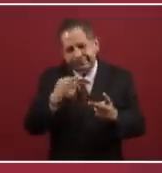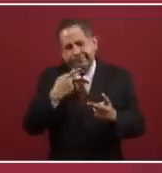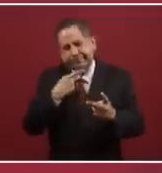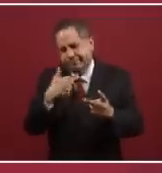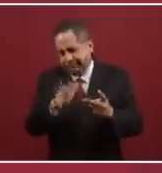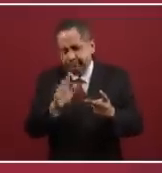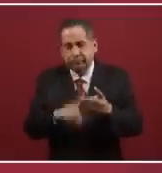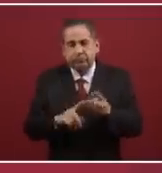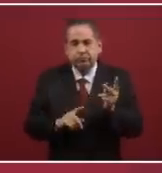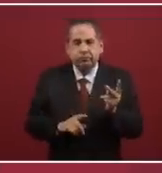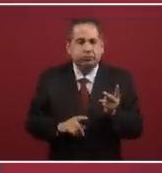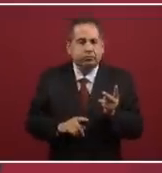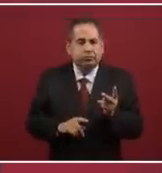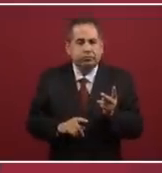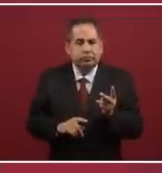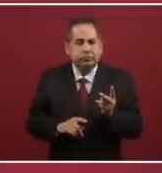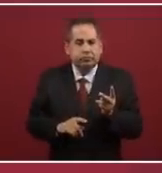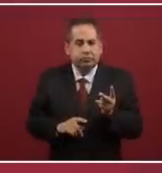O sea,